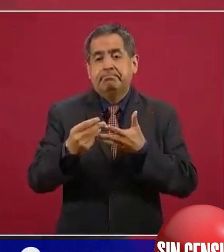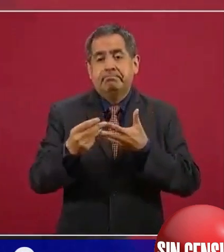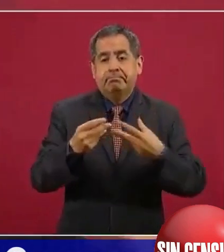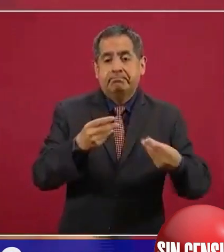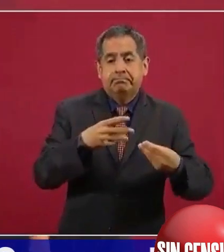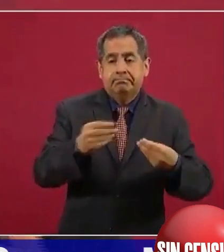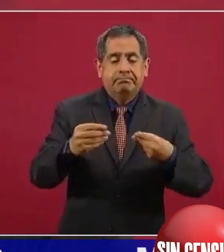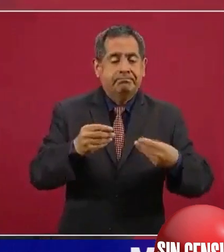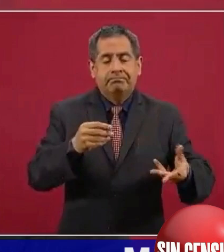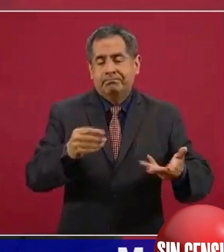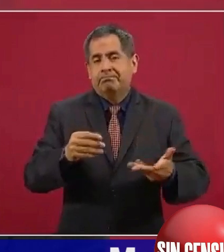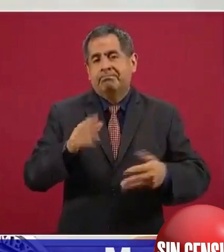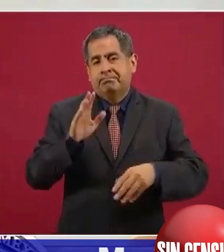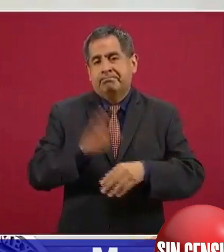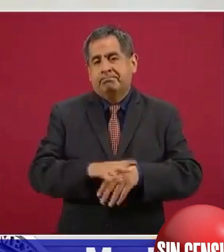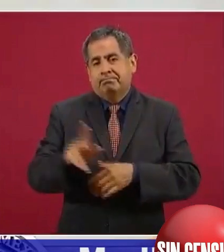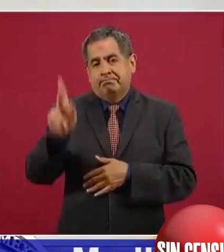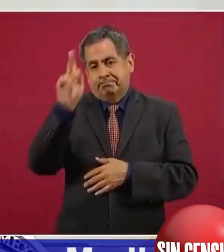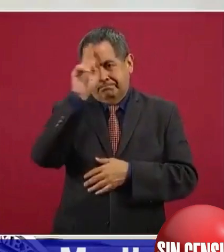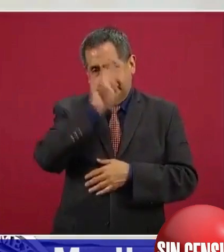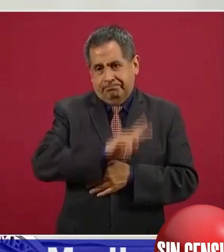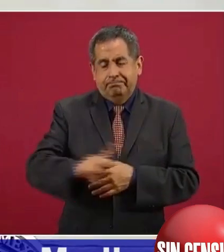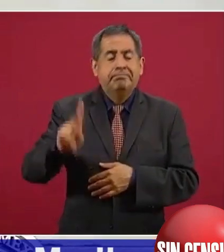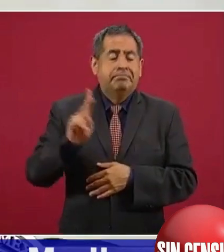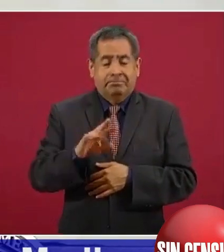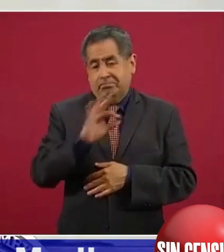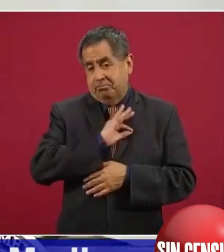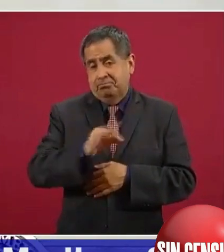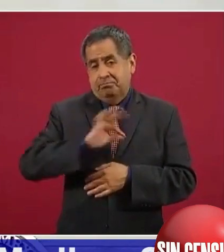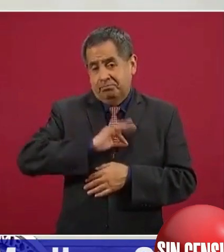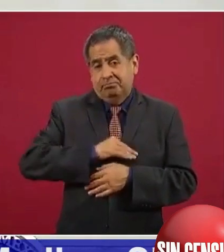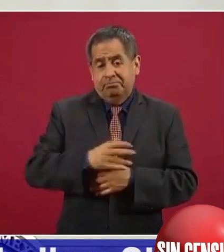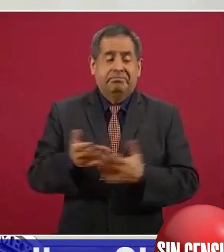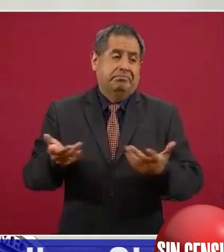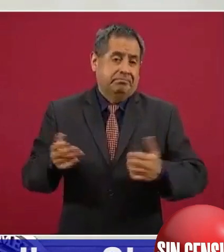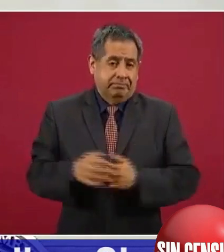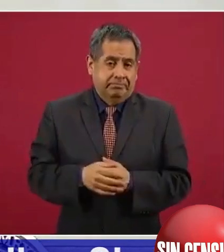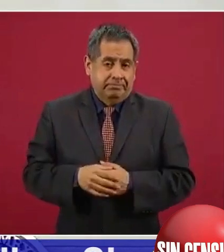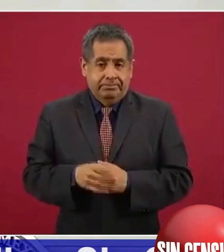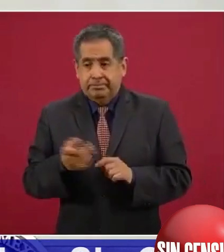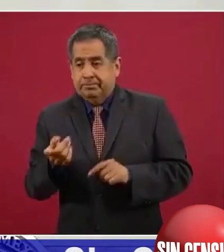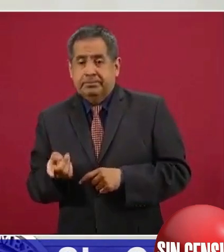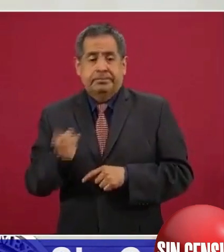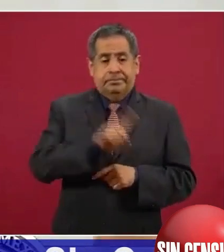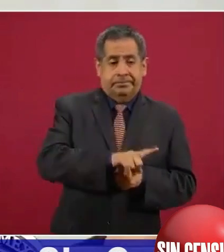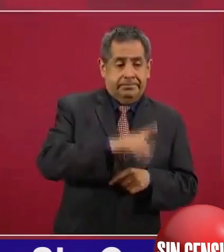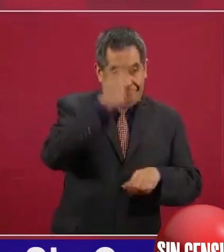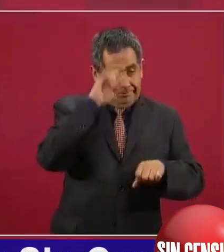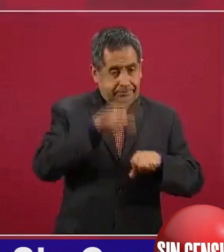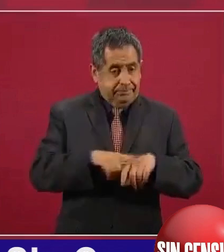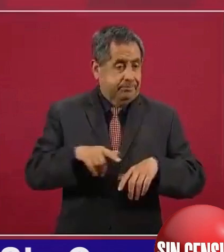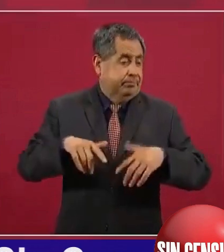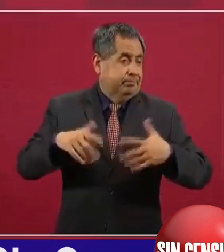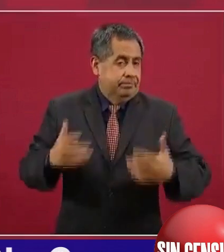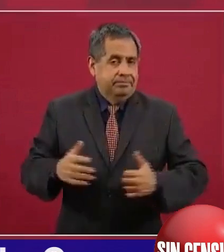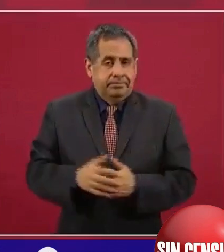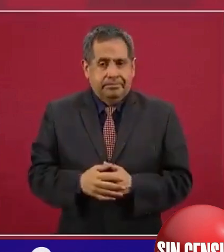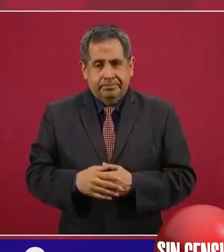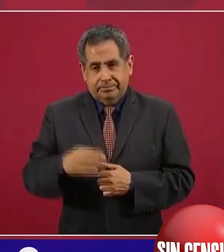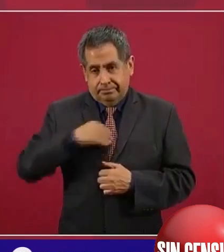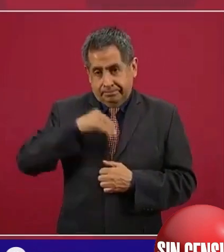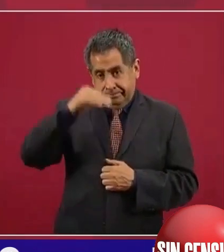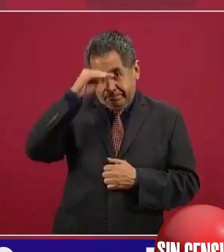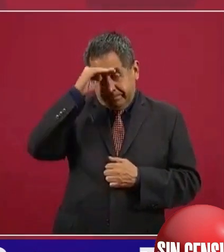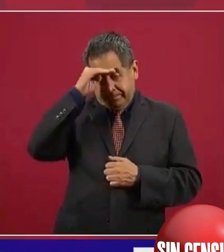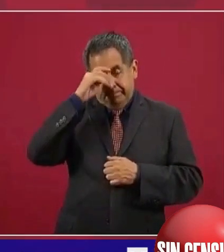que vengan es mayor el riesgo. Pero hay que considerar también ese otro aspecto sociocultural. Por lo tanto, en